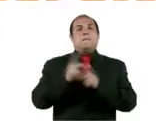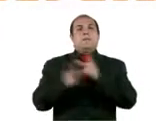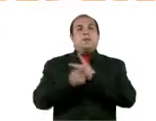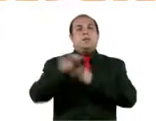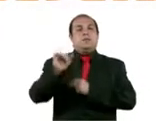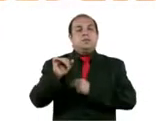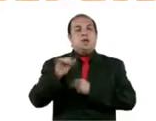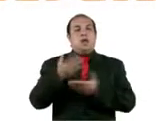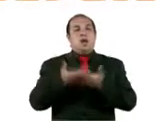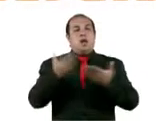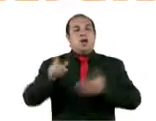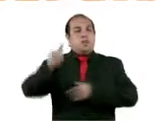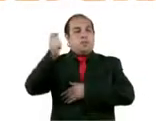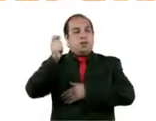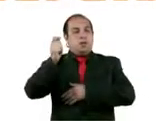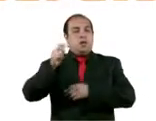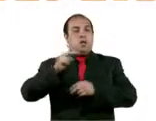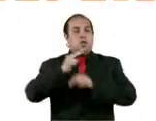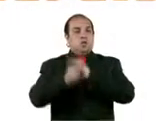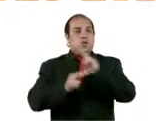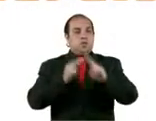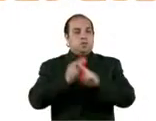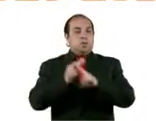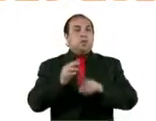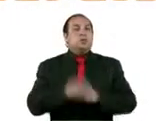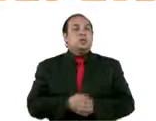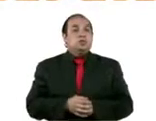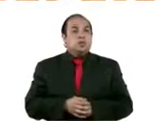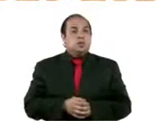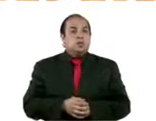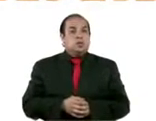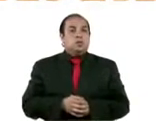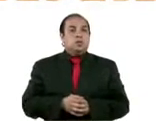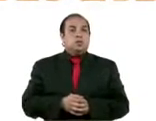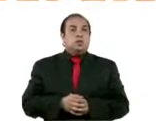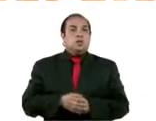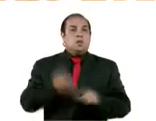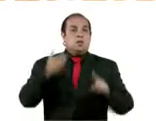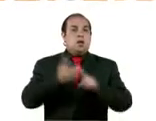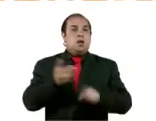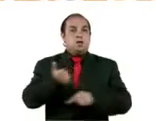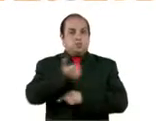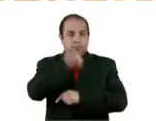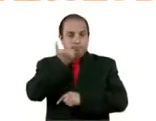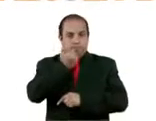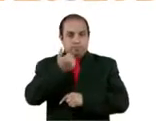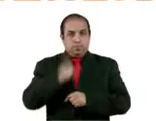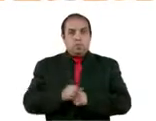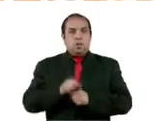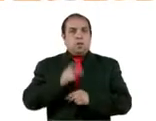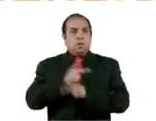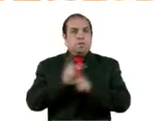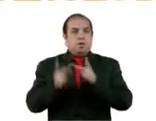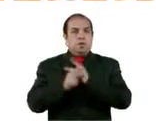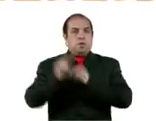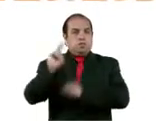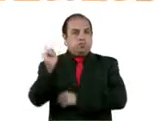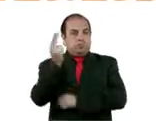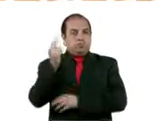estudiantes de educación media superior, las becas Benito Juárez. También están ahí. En suma estamos llegando a